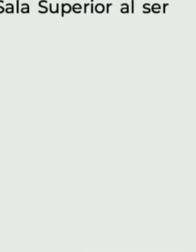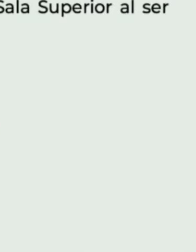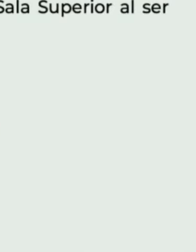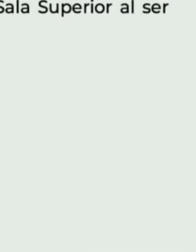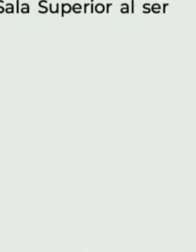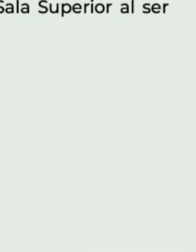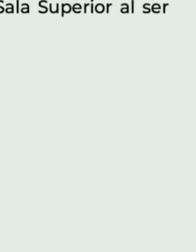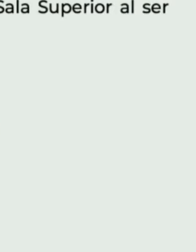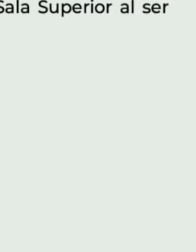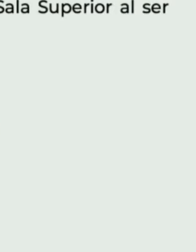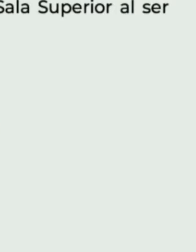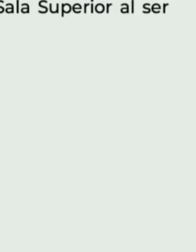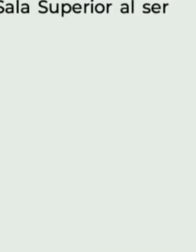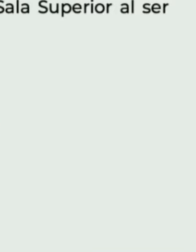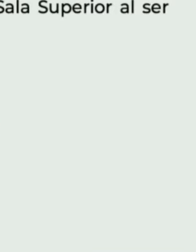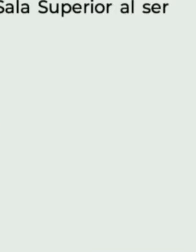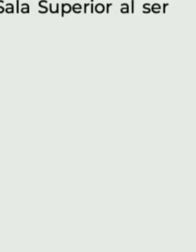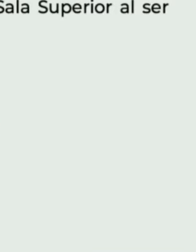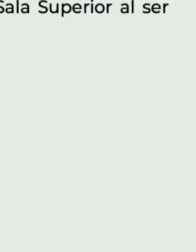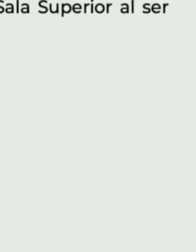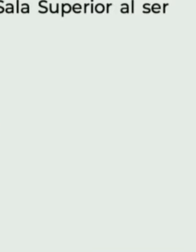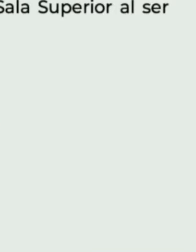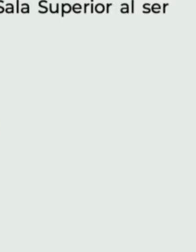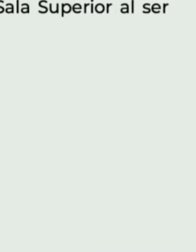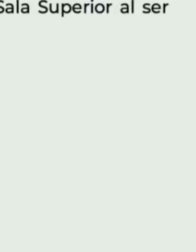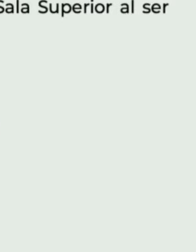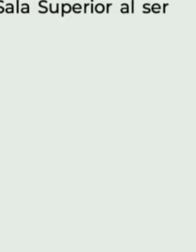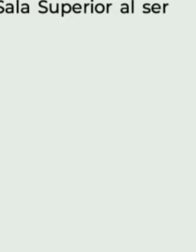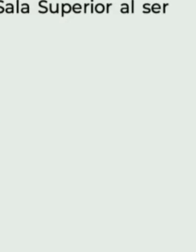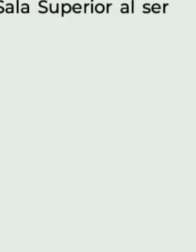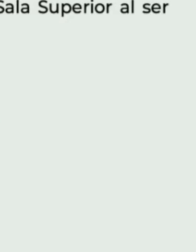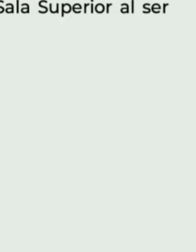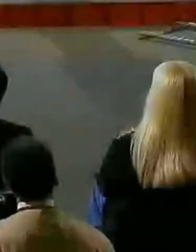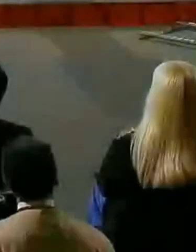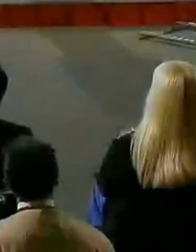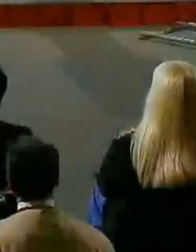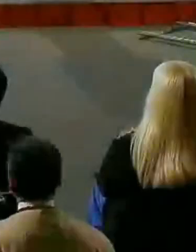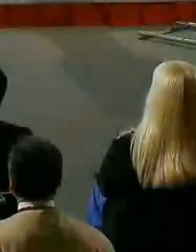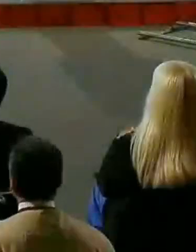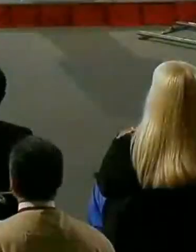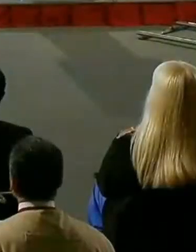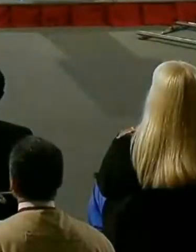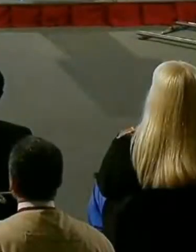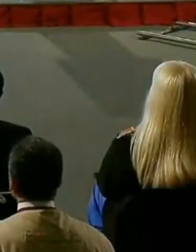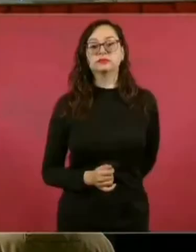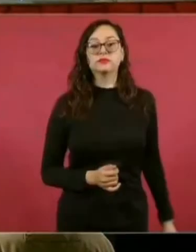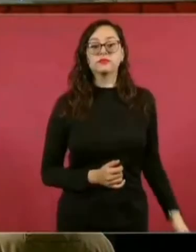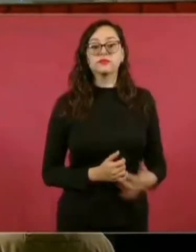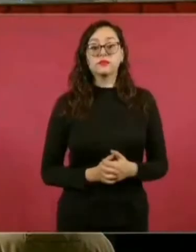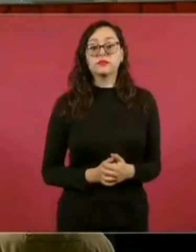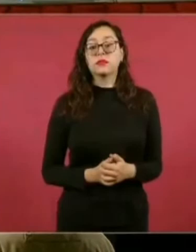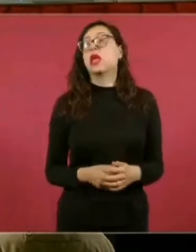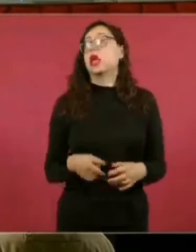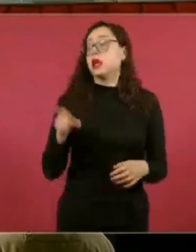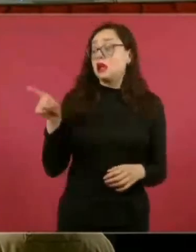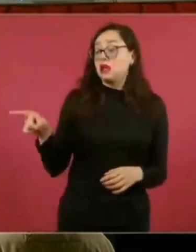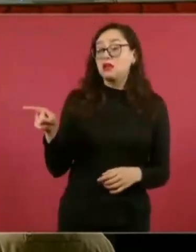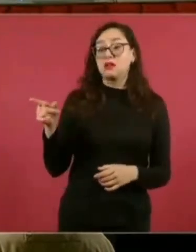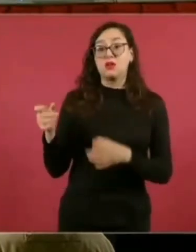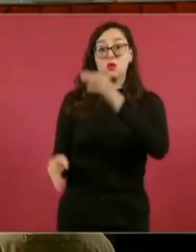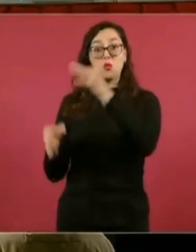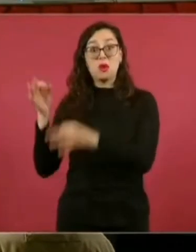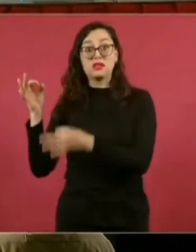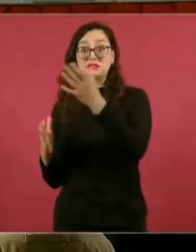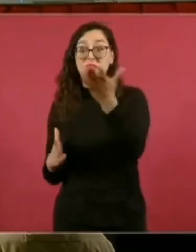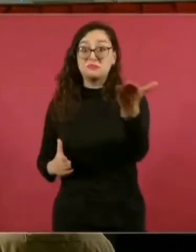Electoral. Totalmente indebido, nuevamente. Los jueces no tienen competencia en materia electoral, pero